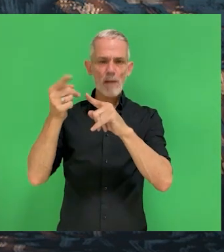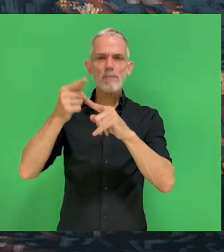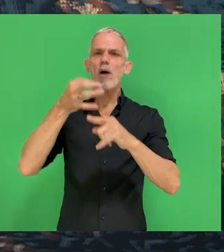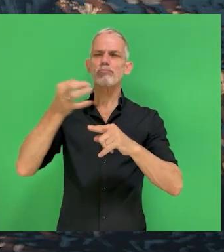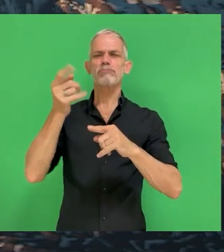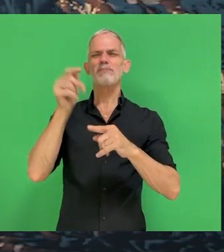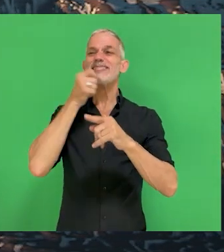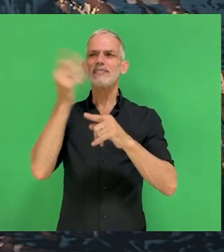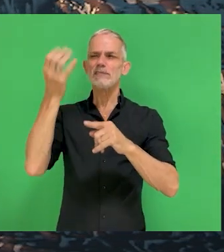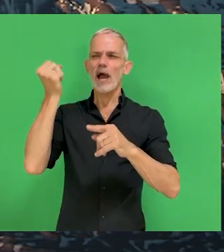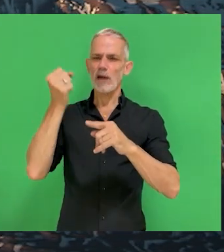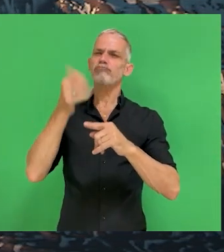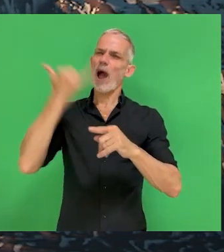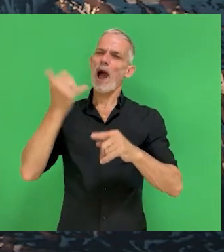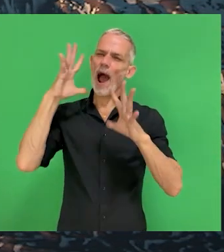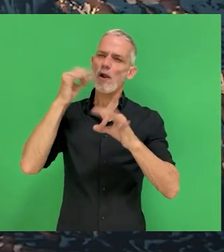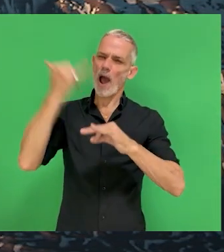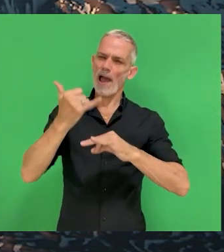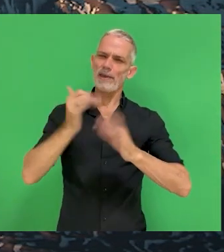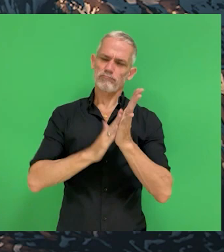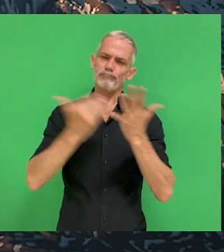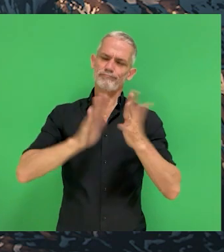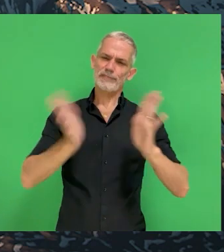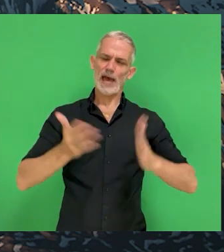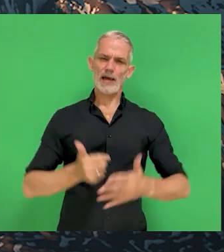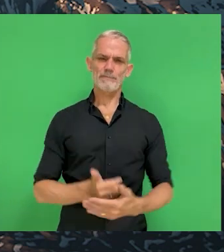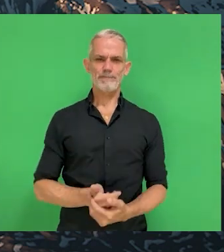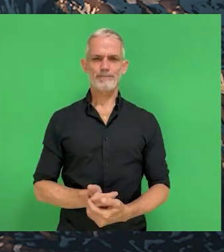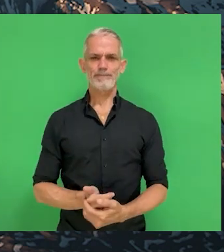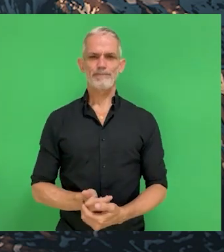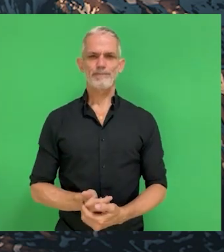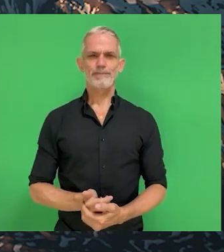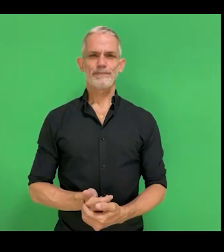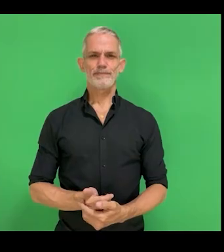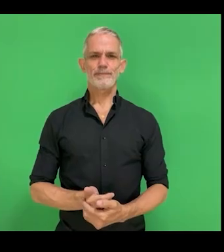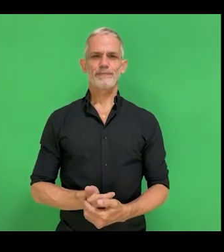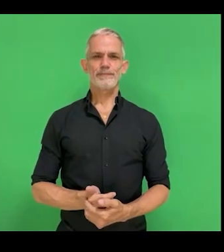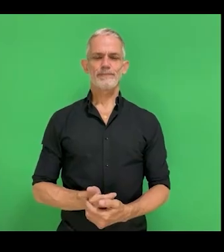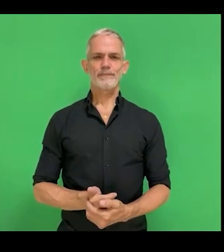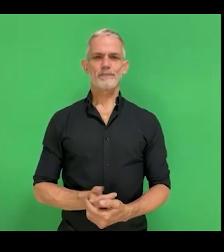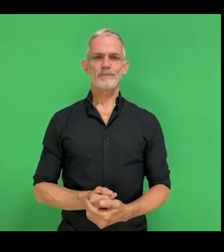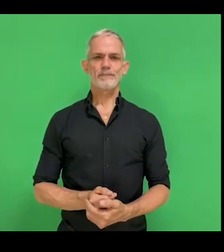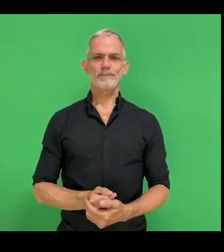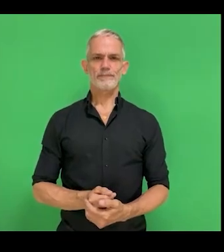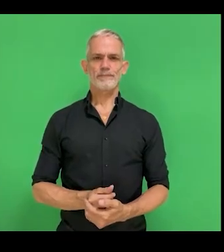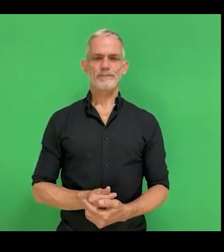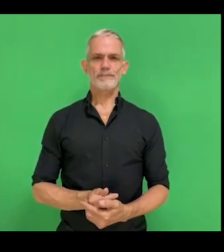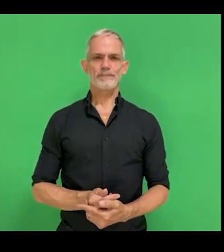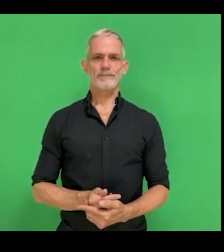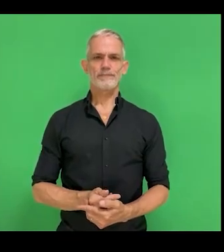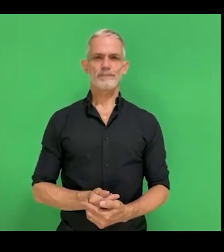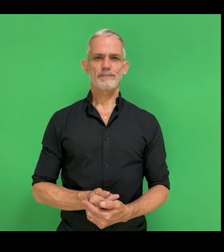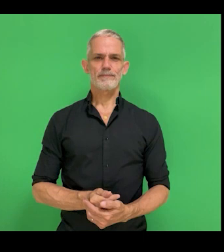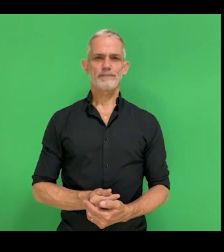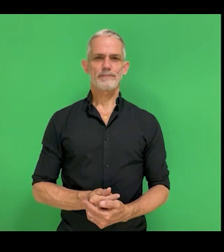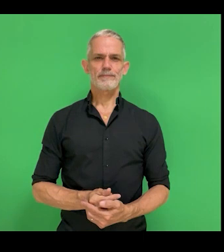de su existencia pasada. La cordillera, con tonos entre oscuros y dorados, según el reflejo de la luz del sol. Foto tipo carné